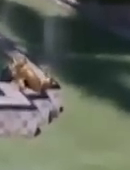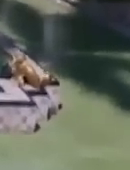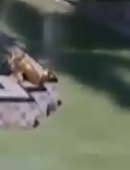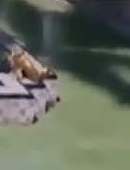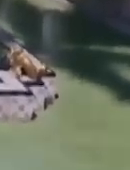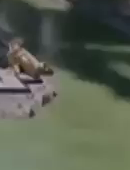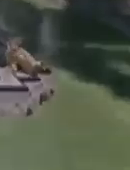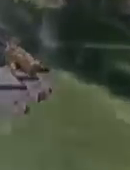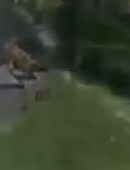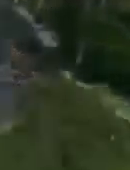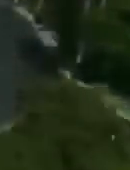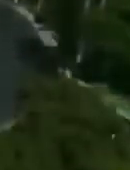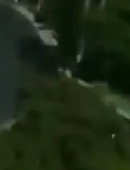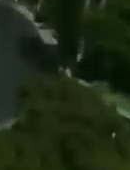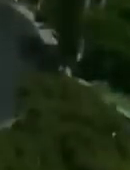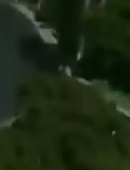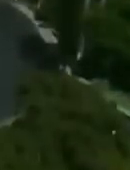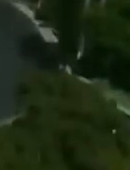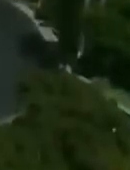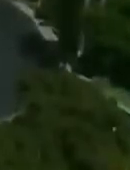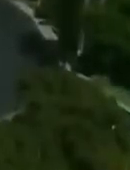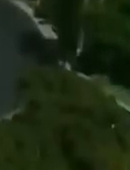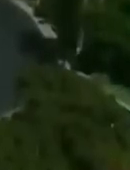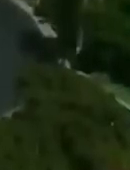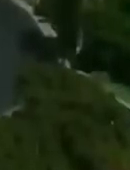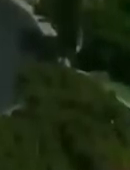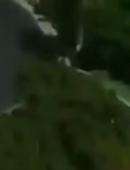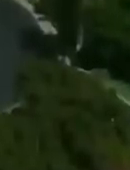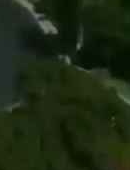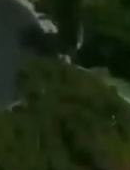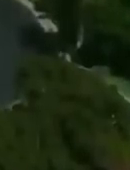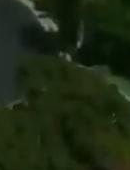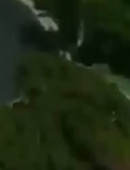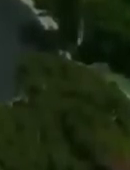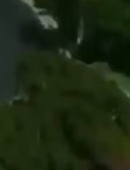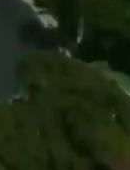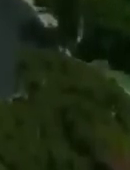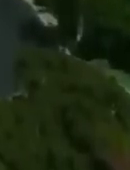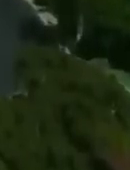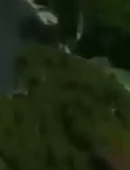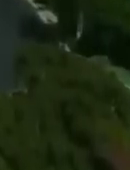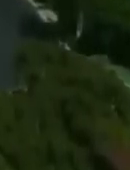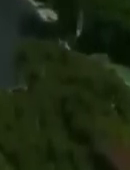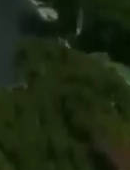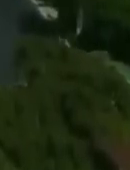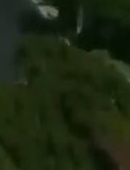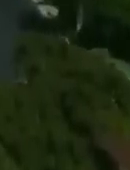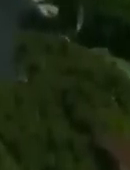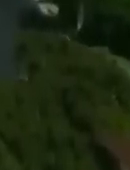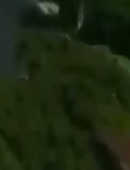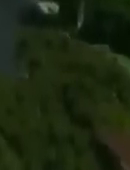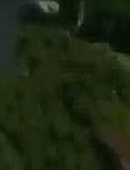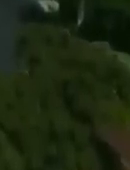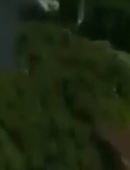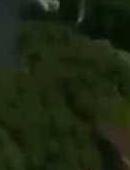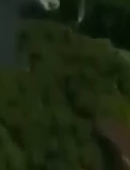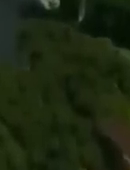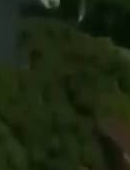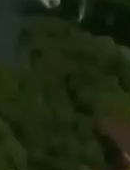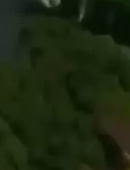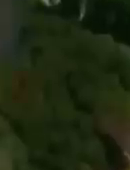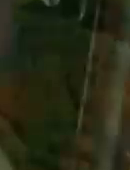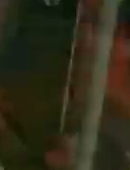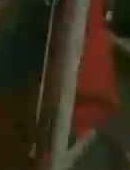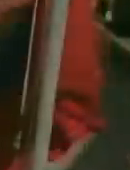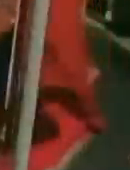esta visita oficial del excelentísimo señor Sajjad Ebrahim Raisi, presidente de la República